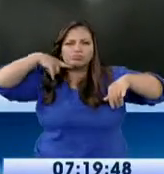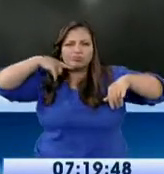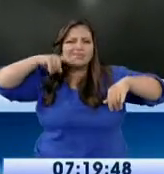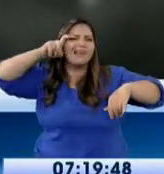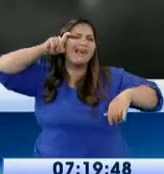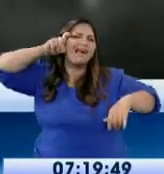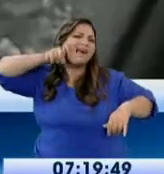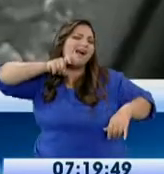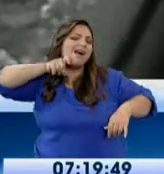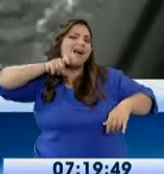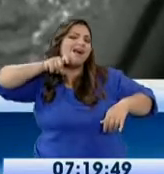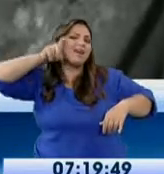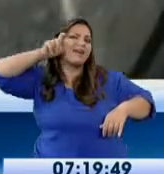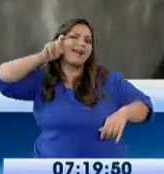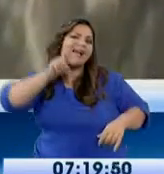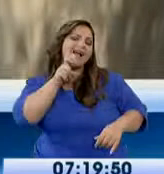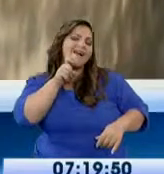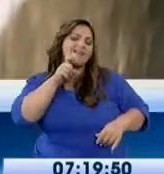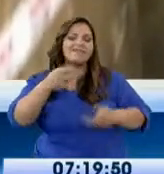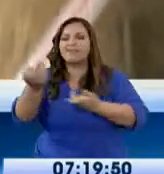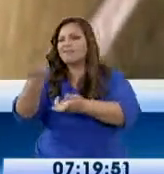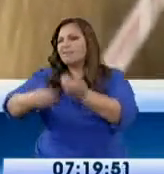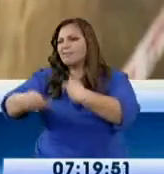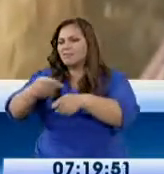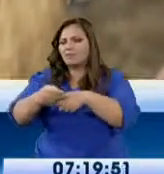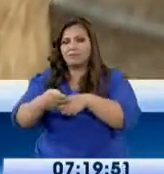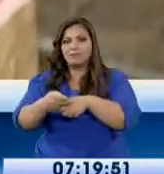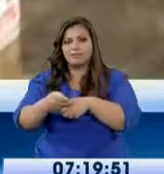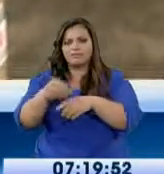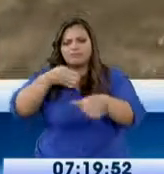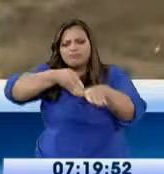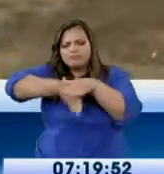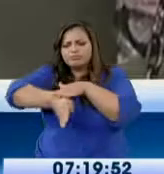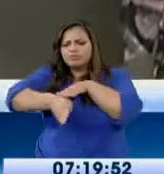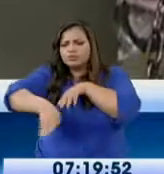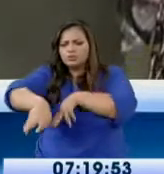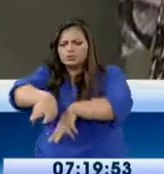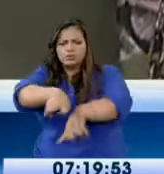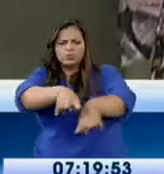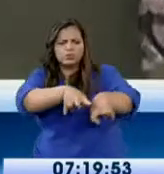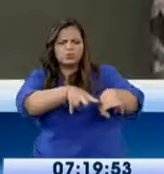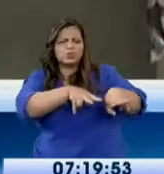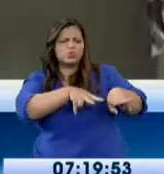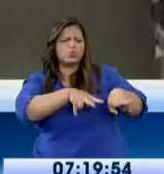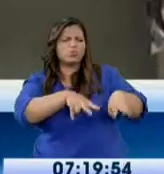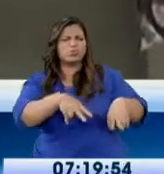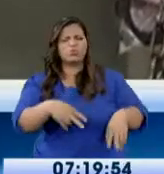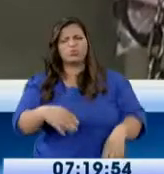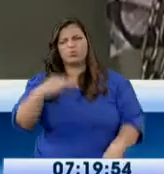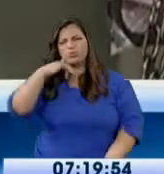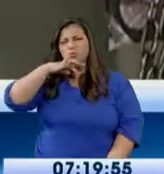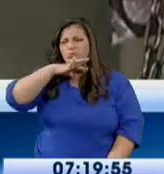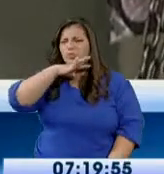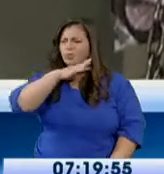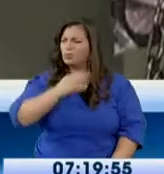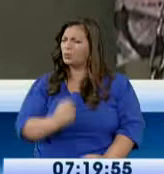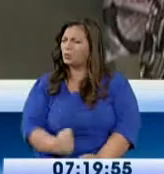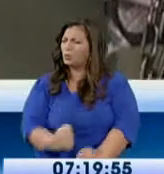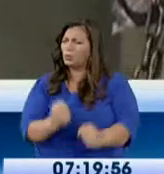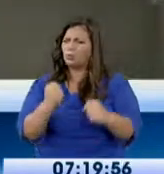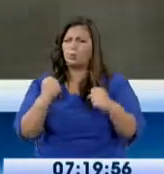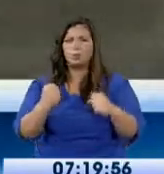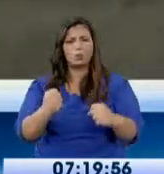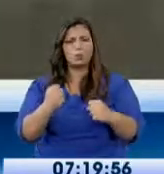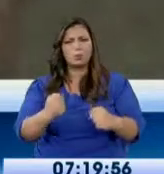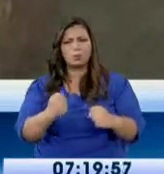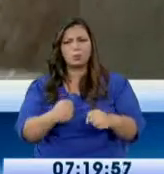un ambiente de total insalubridad. Nosotros necesitamos que a lo largo de toda la cadena de faenamiento, la carne viaje suspendida y, como podemos ver